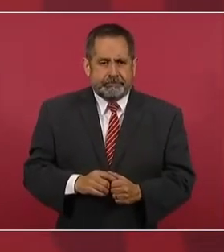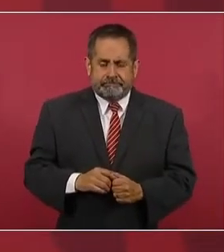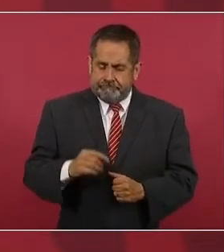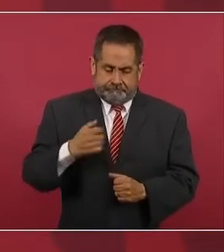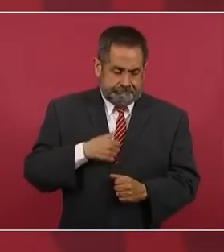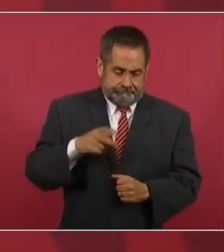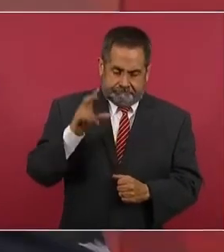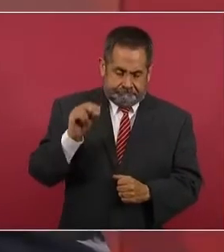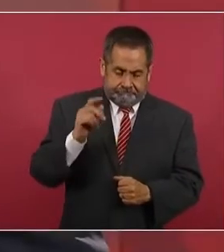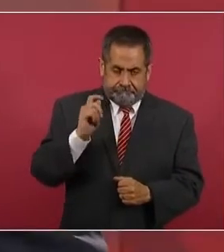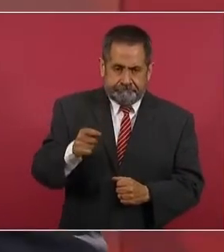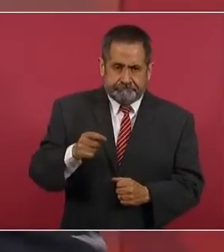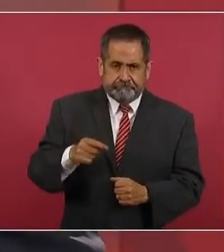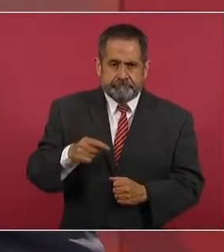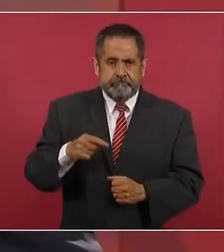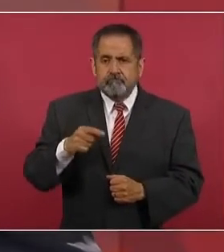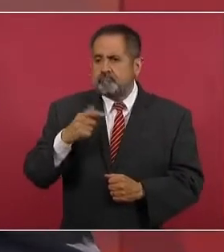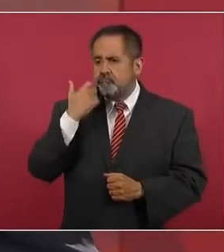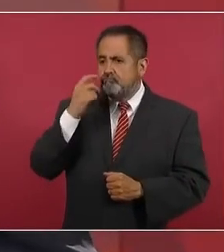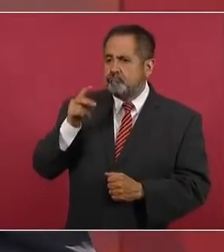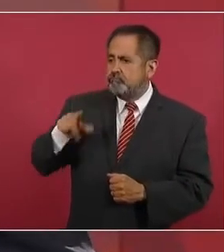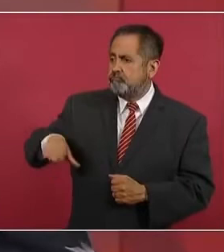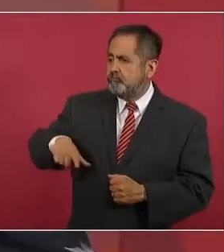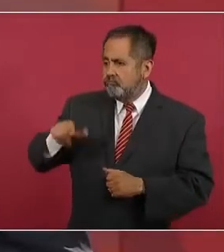no un Estado con dimensión social.